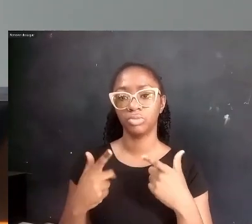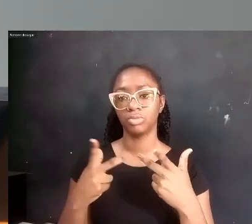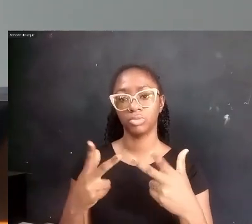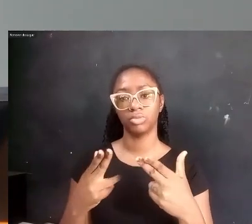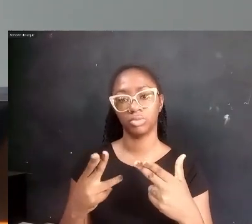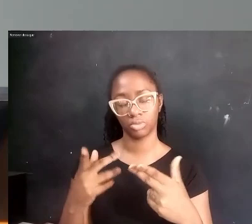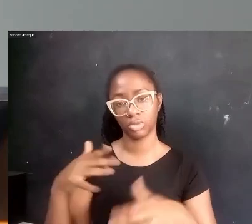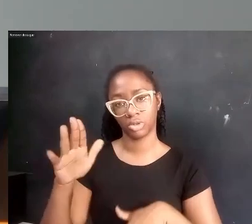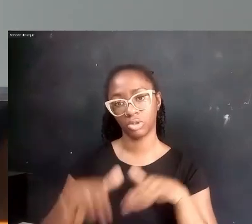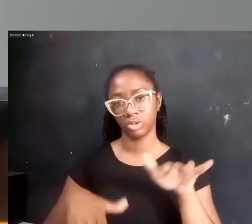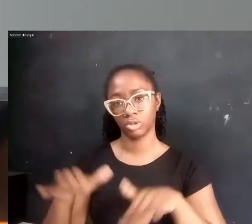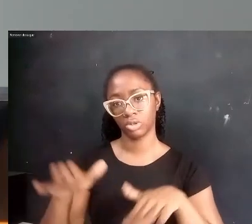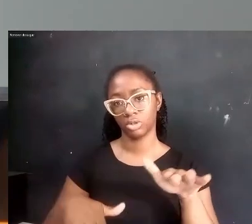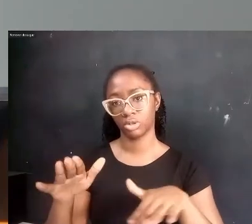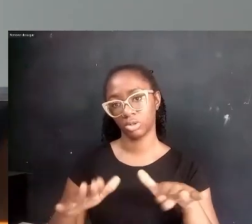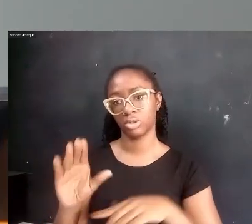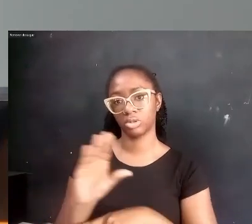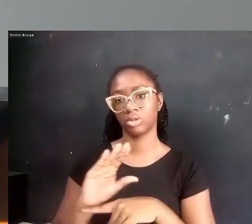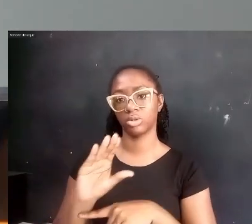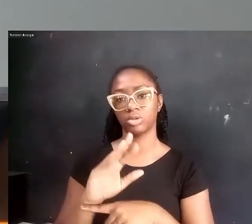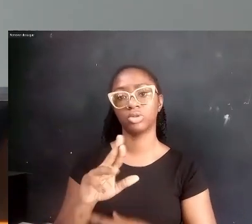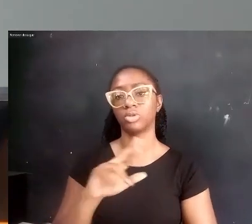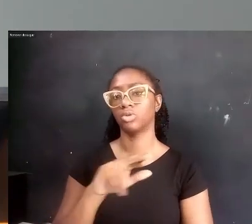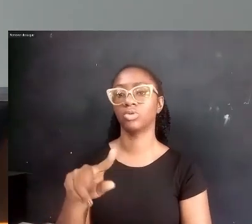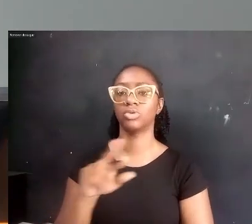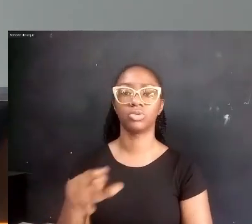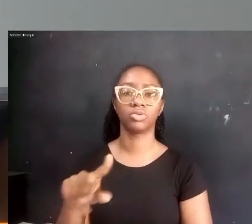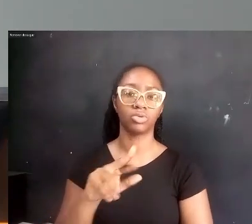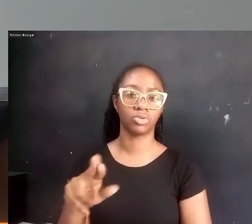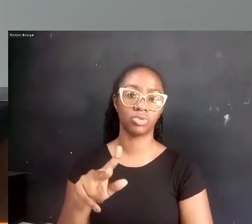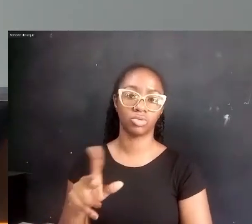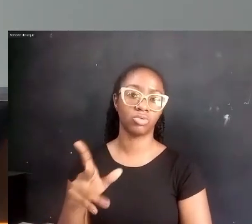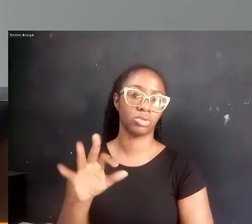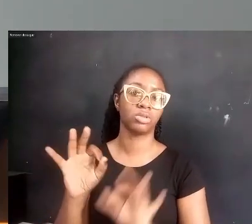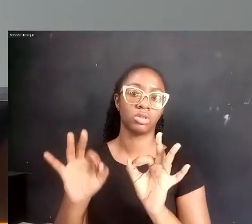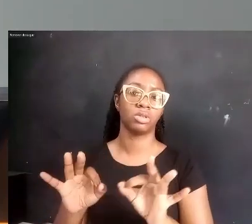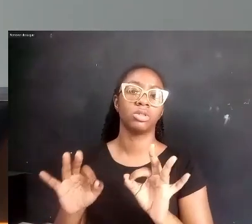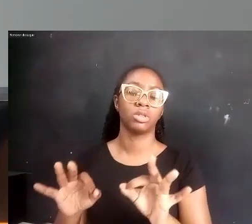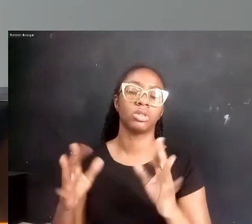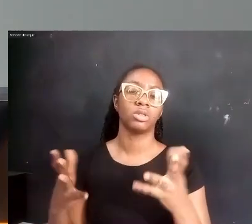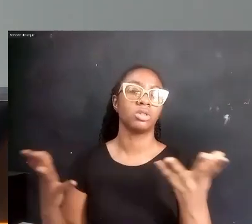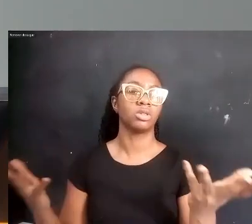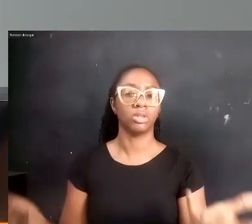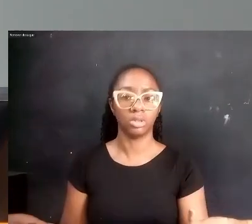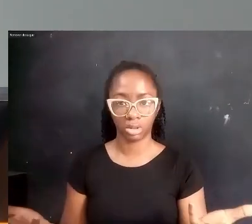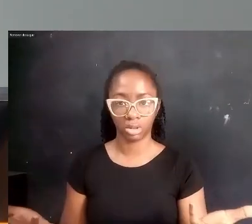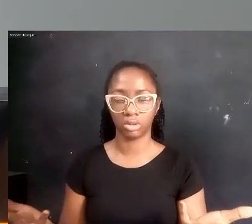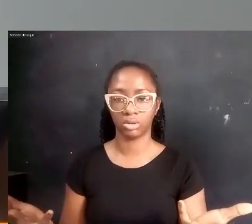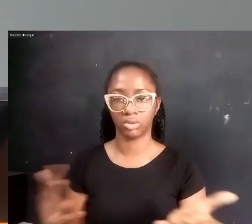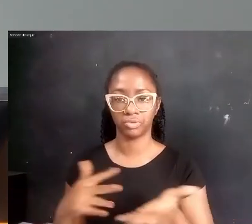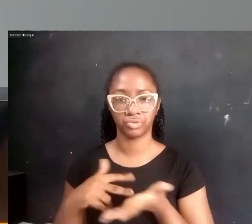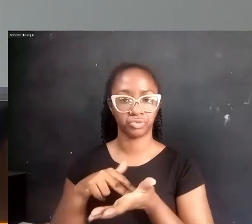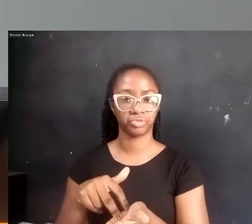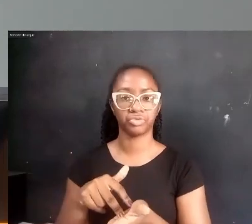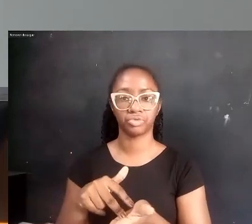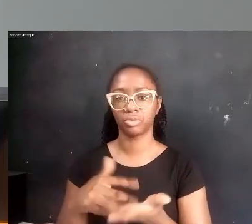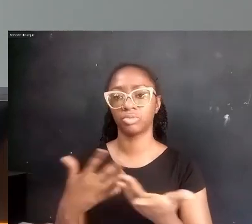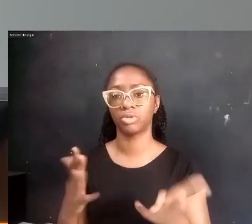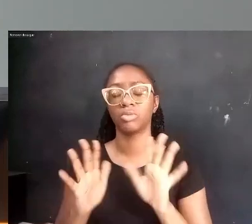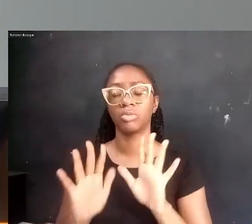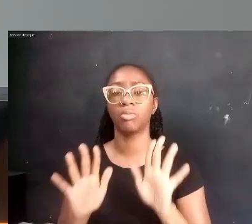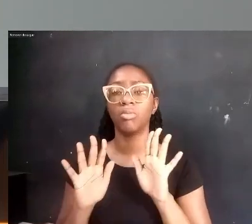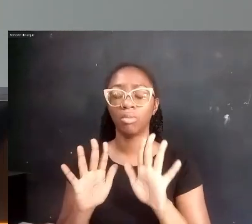es decir, que la constitución no está ya establecida en las costumbres, en las tradiciones y no